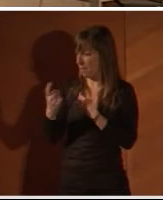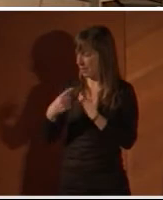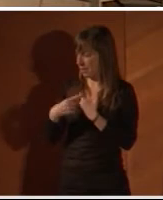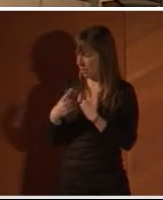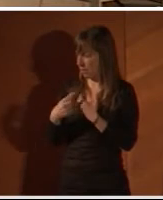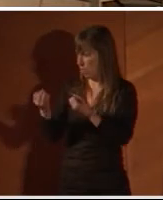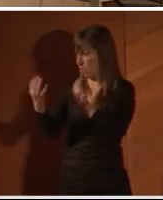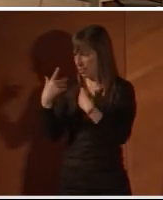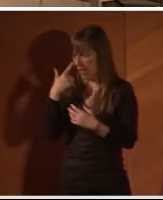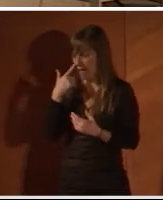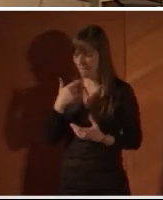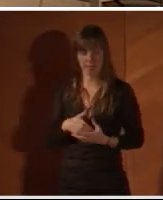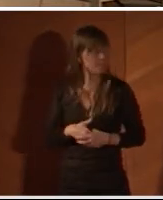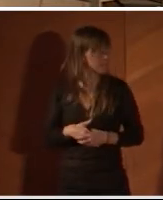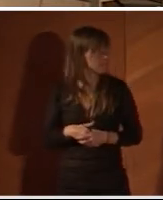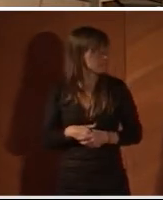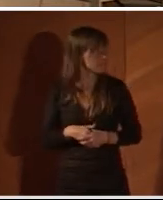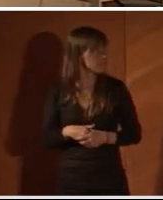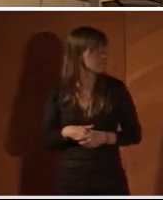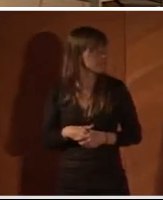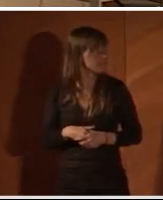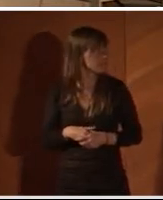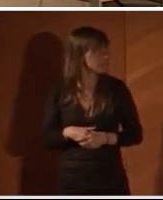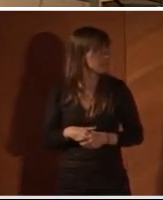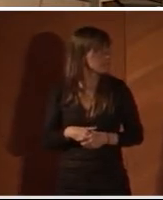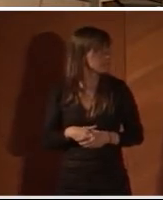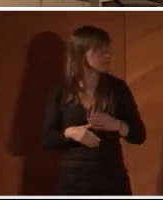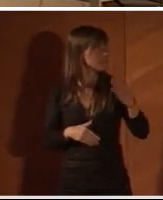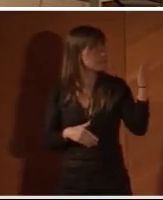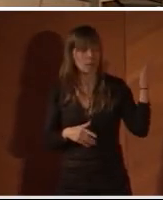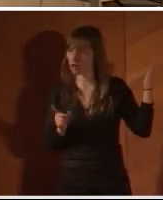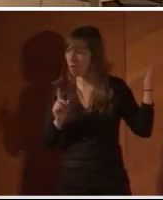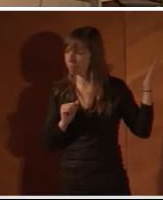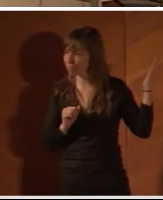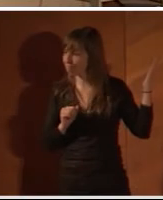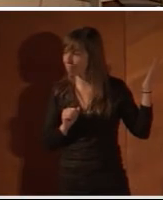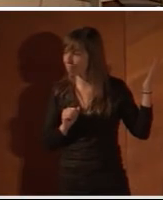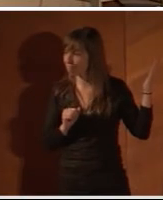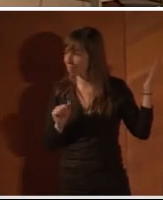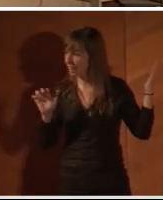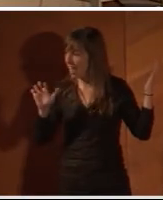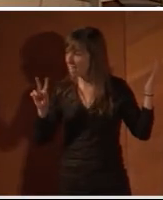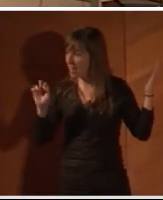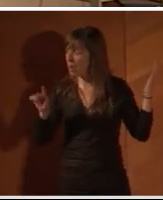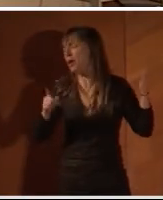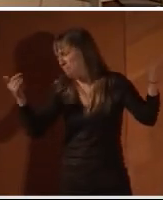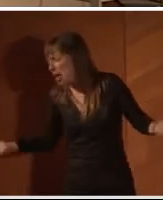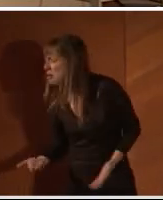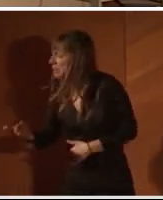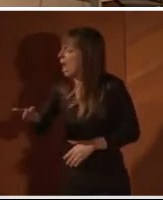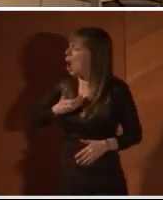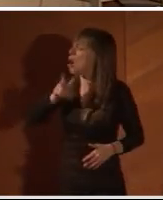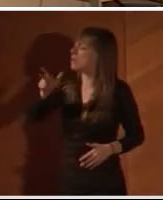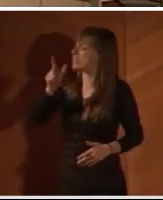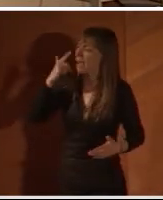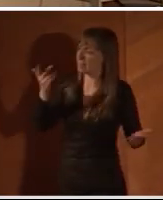cuente su visión. Ahí la tenemos, ¿no? Bueno, pues vamos con Huesca, vamos con Huesca